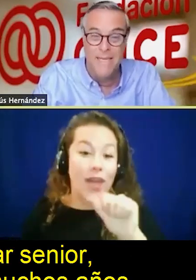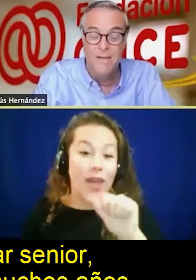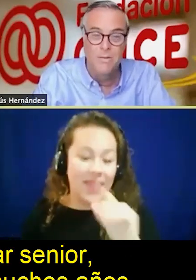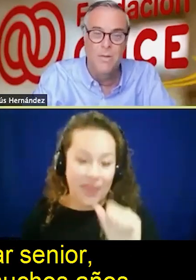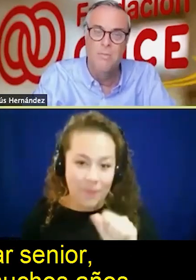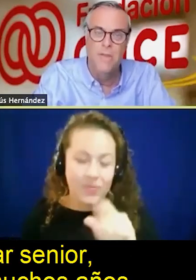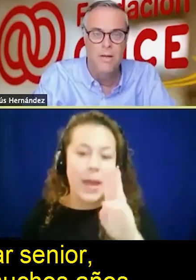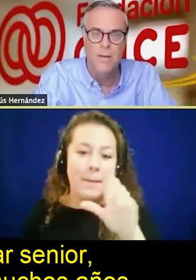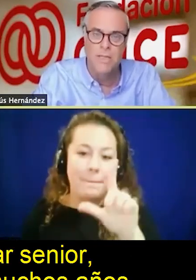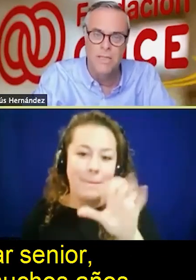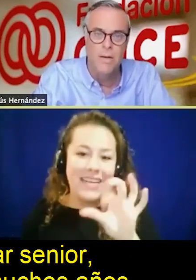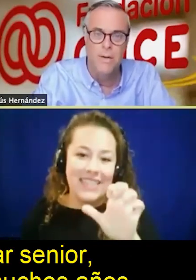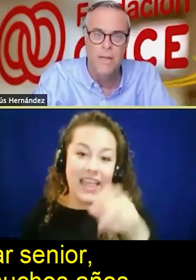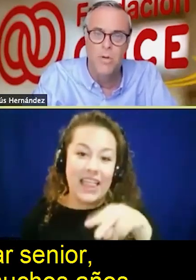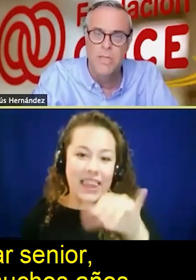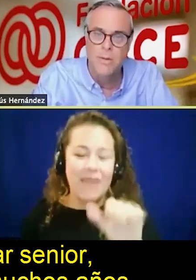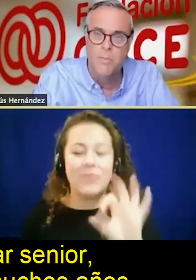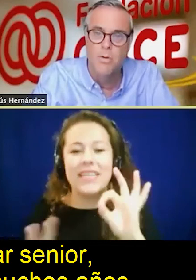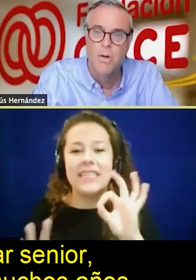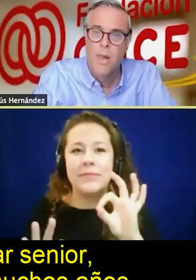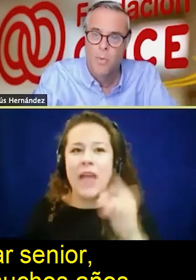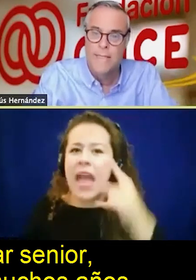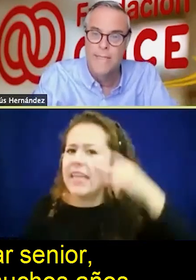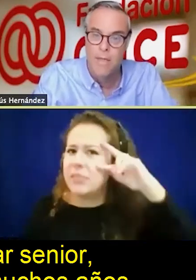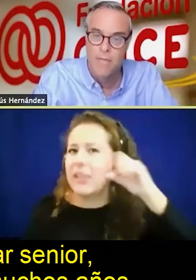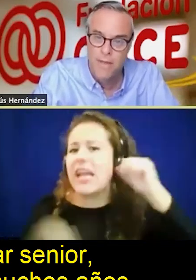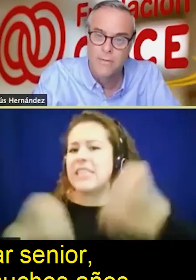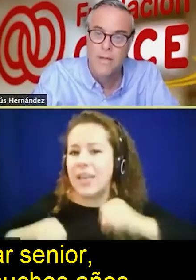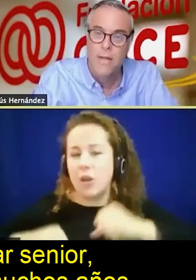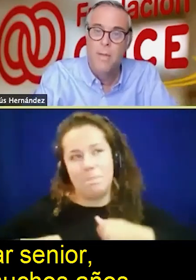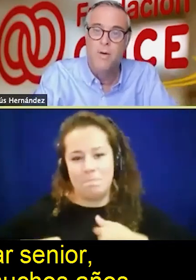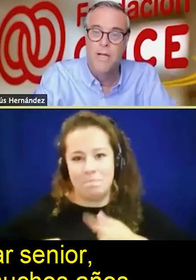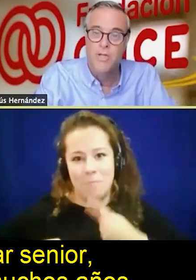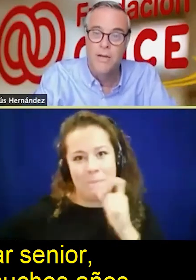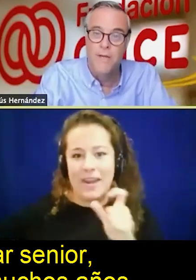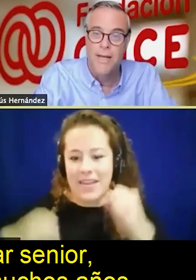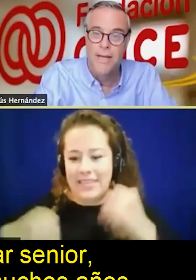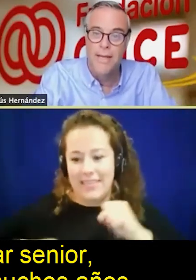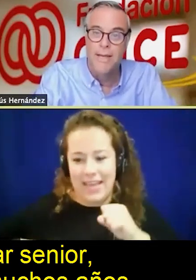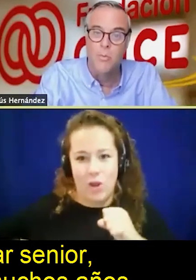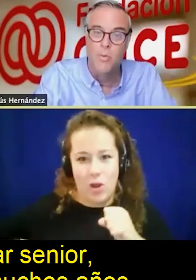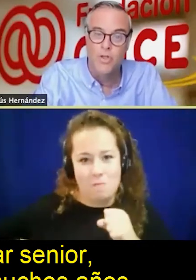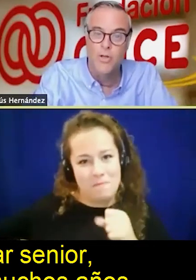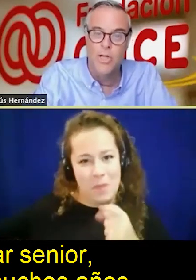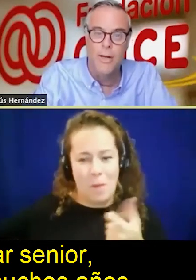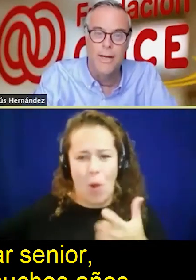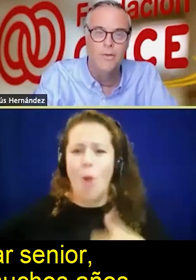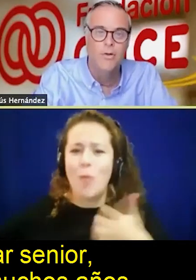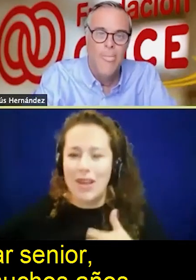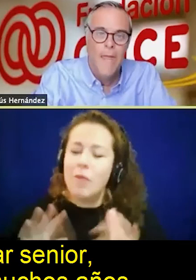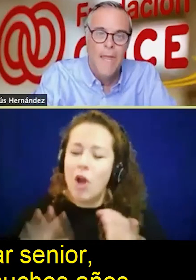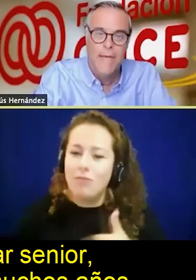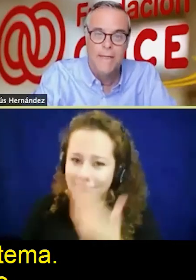experta senior. Yo cuando me empezaron a llamar senior, la verdad es que me molestaba un poco, voy a ser sincero, pero eso significa que llevamos muchos años